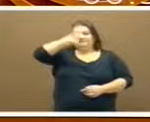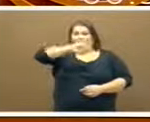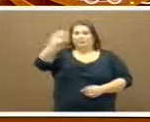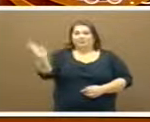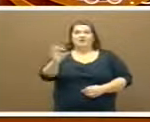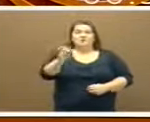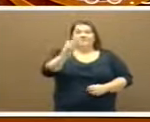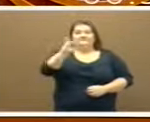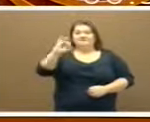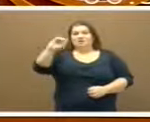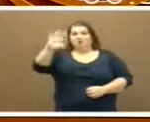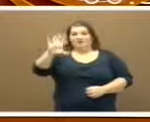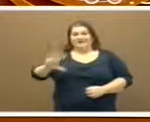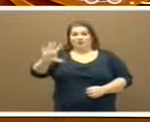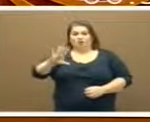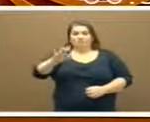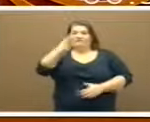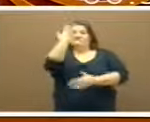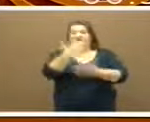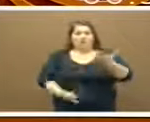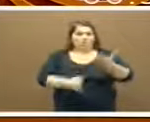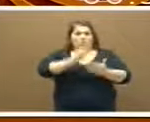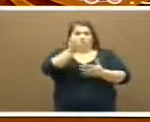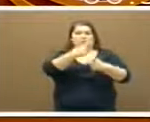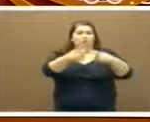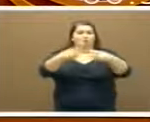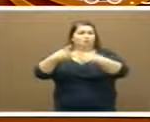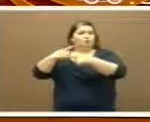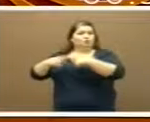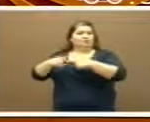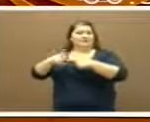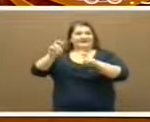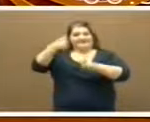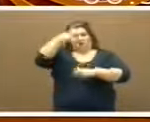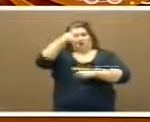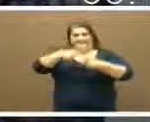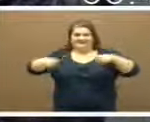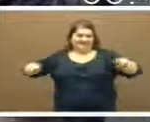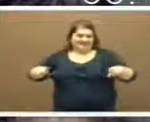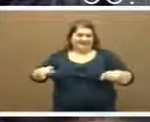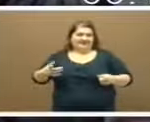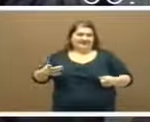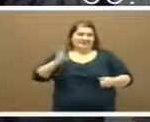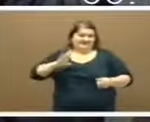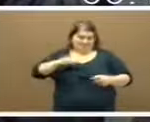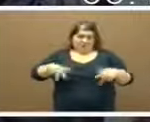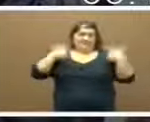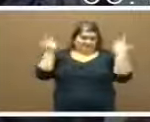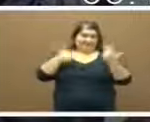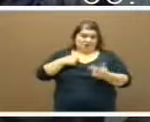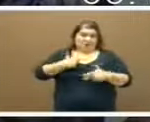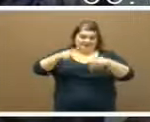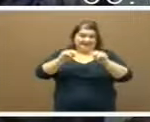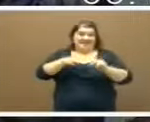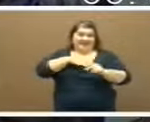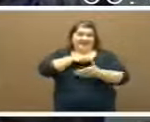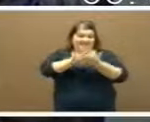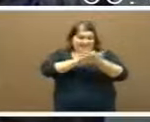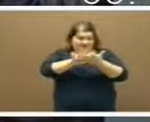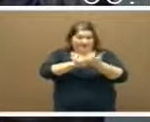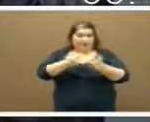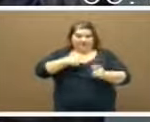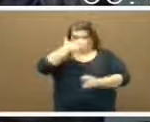al igual que Pío V, que metieron la pata en otras cosas distintas a vos toros. Déjeme usted terminar. Y por esa razón uno no